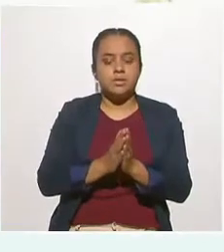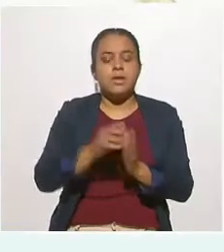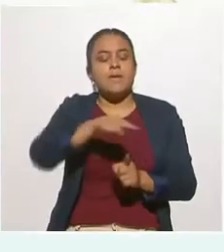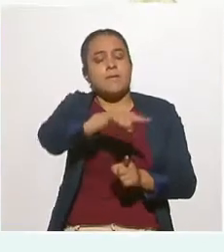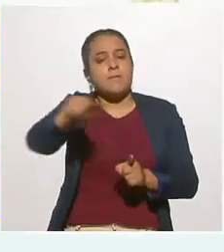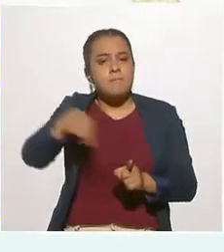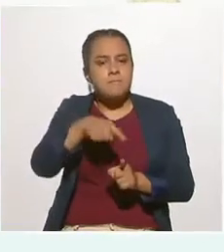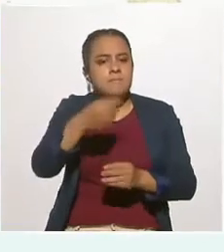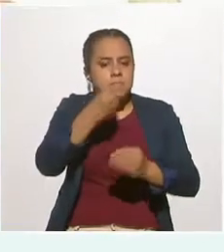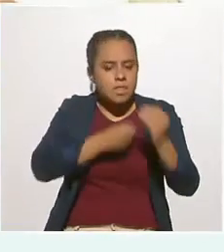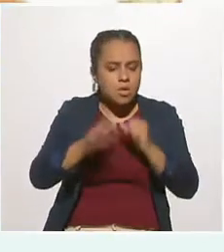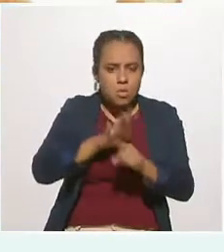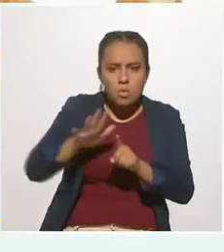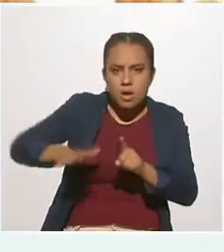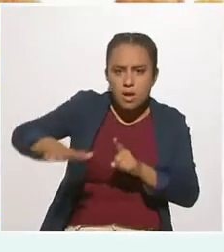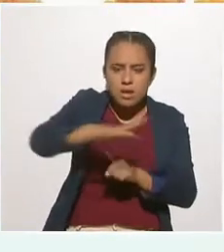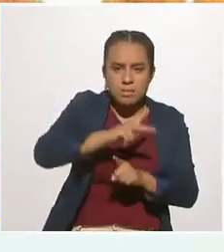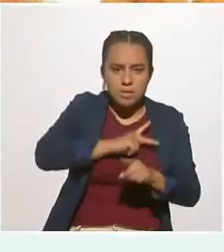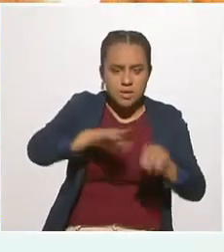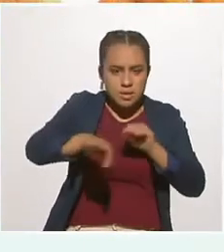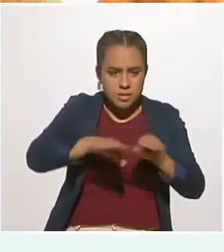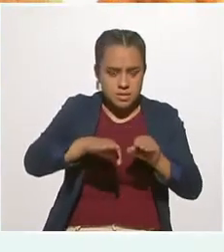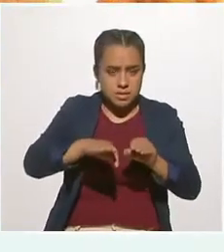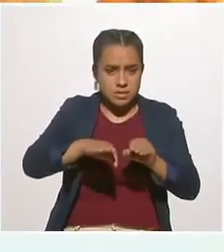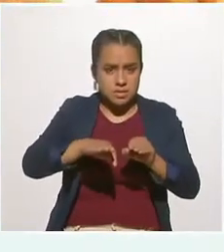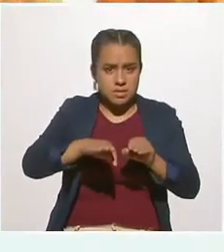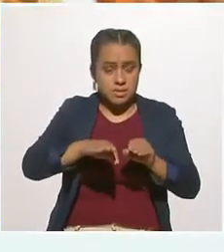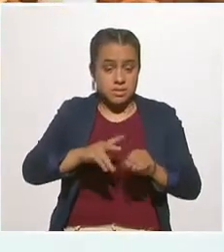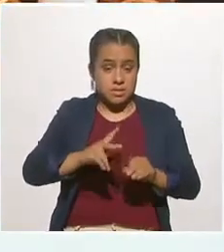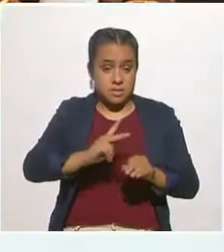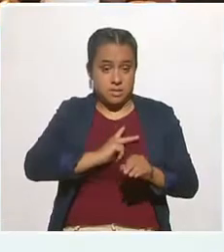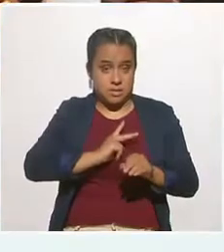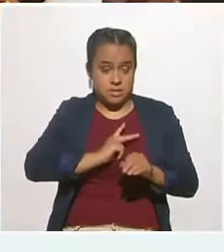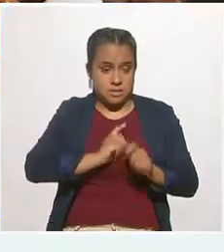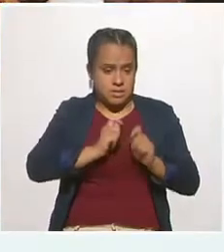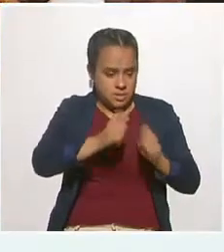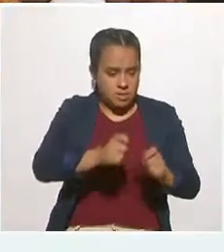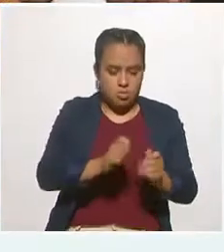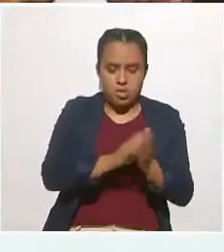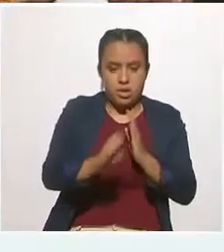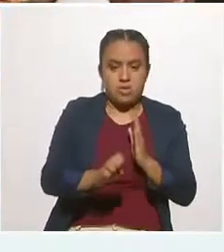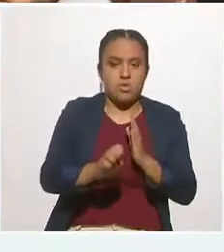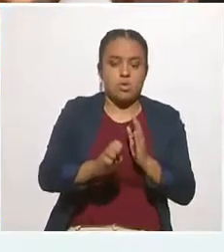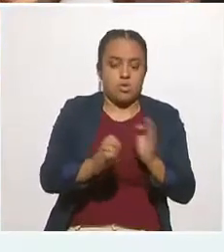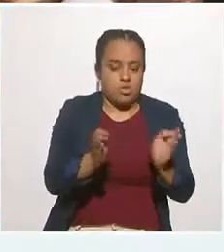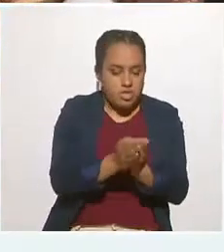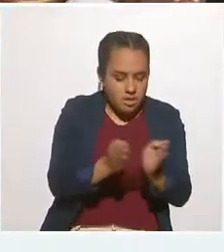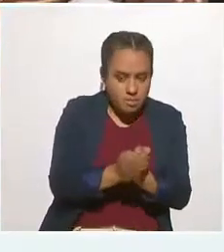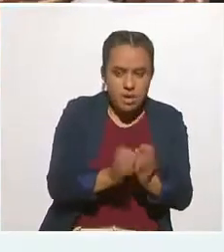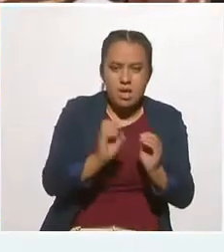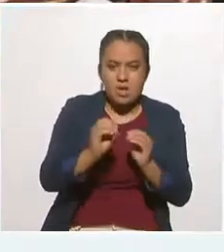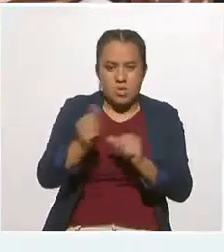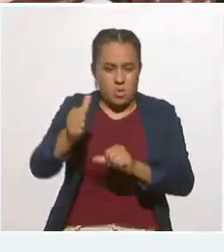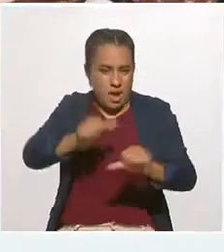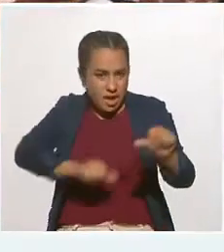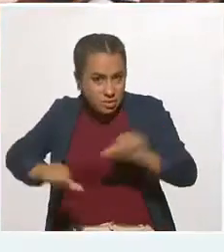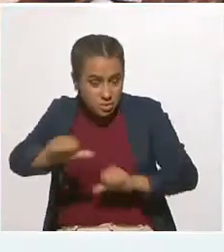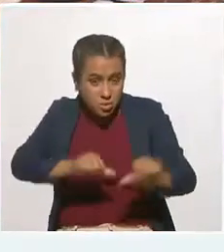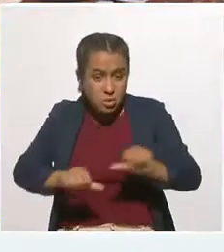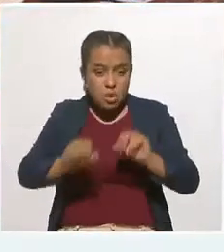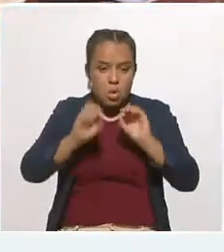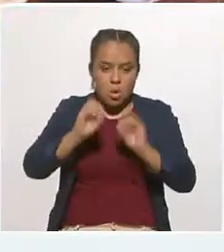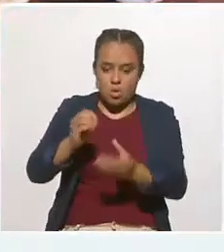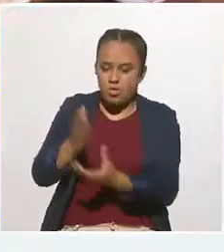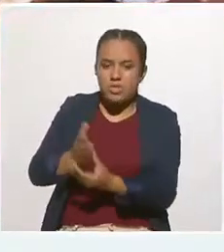entorno. Si está el puesto pues sí, el tamal, ¿no? Y el atole, pero también está el de los tacos de guisado. ¿Qué